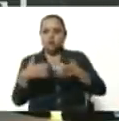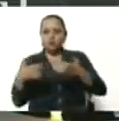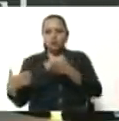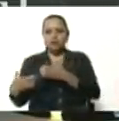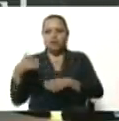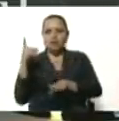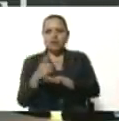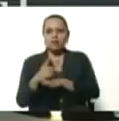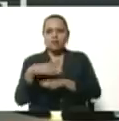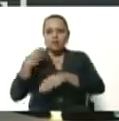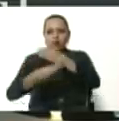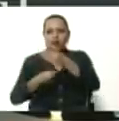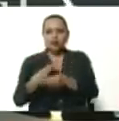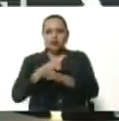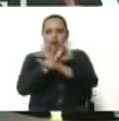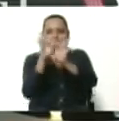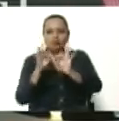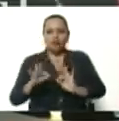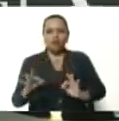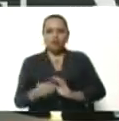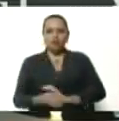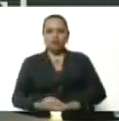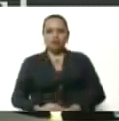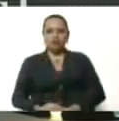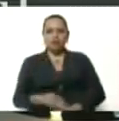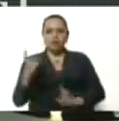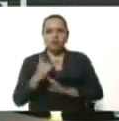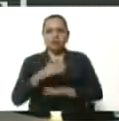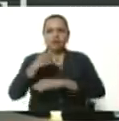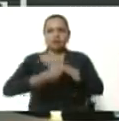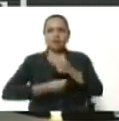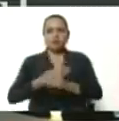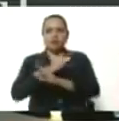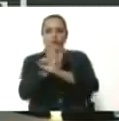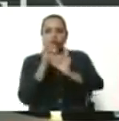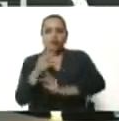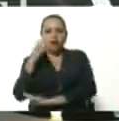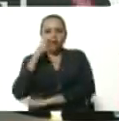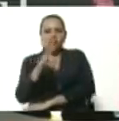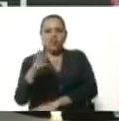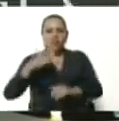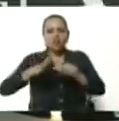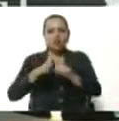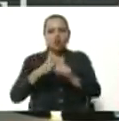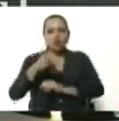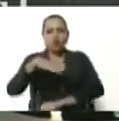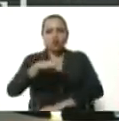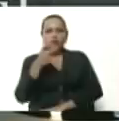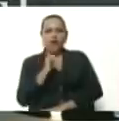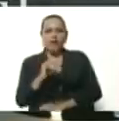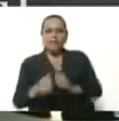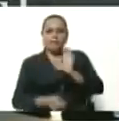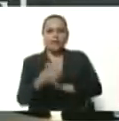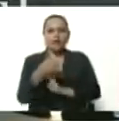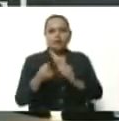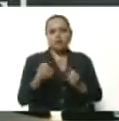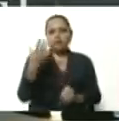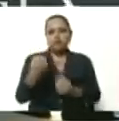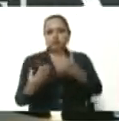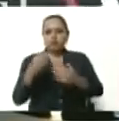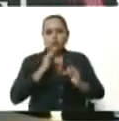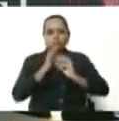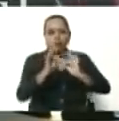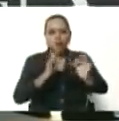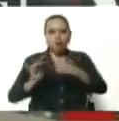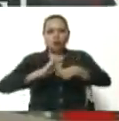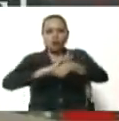dar de esta forma, ¿no? Nos toca dar de esta forma, ver dónde hay los focos, algún tipo de brote,